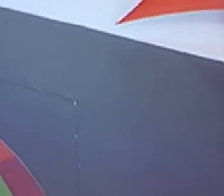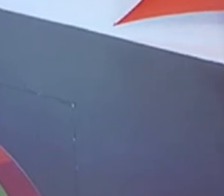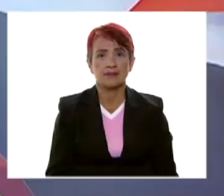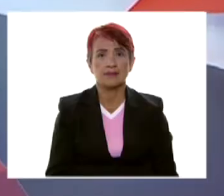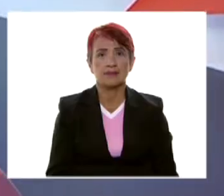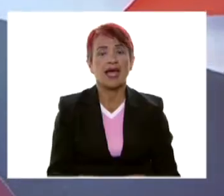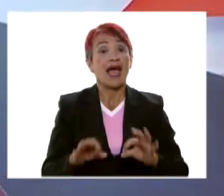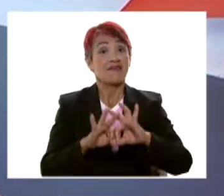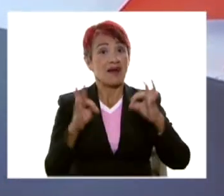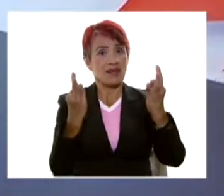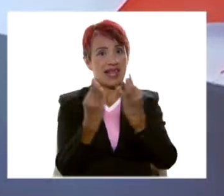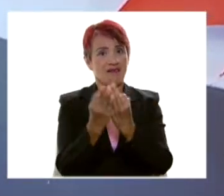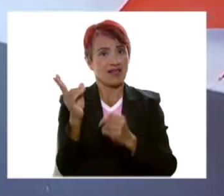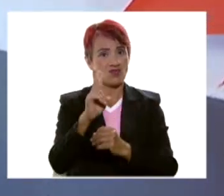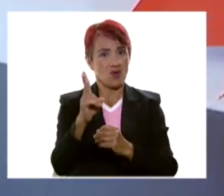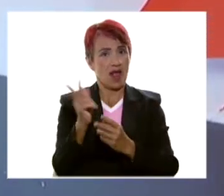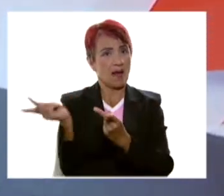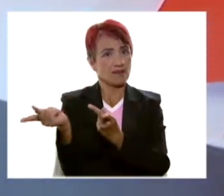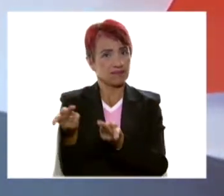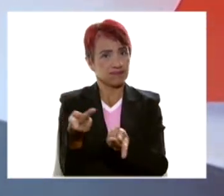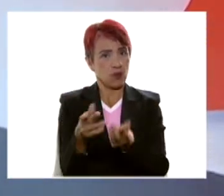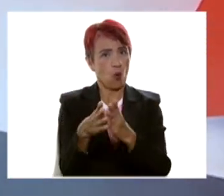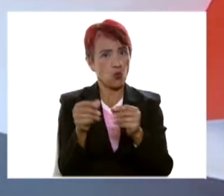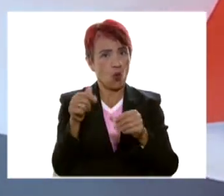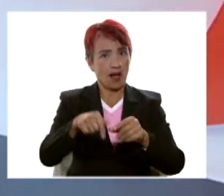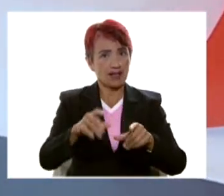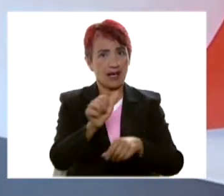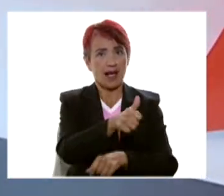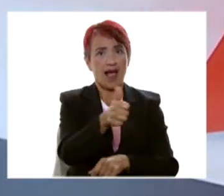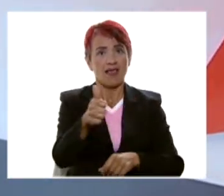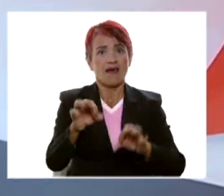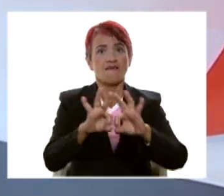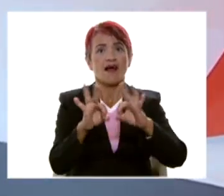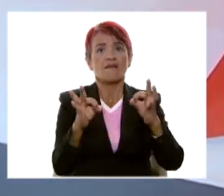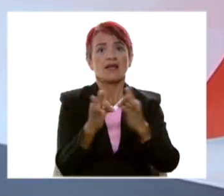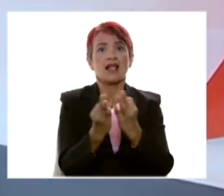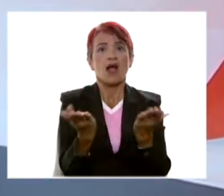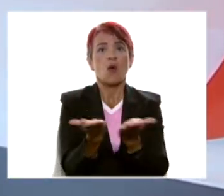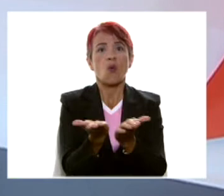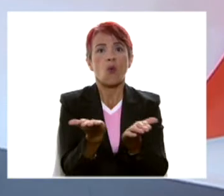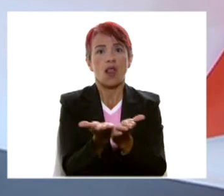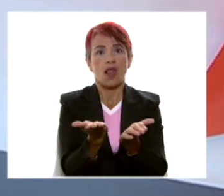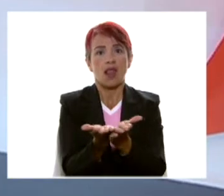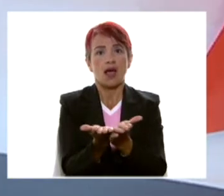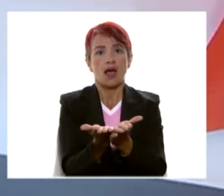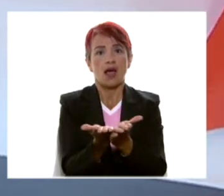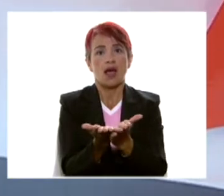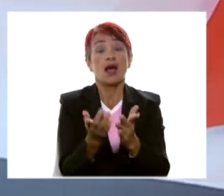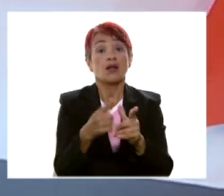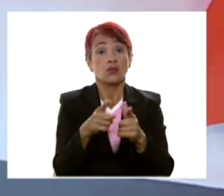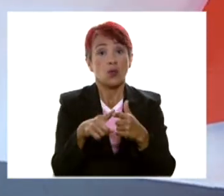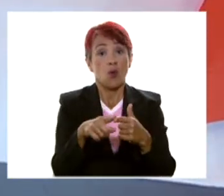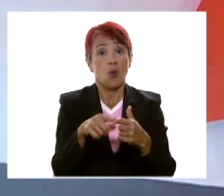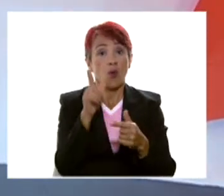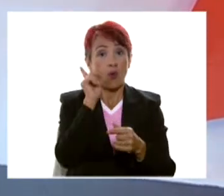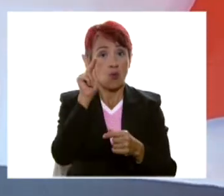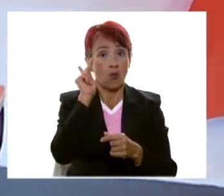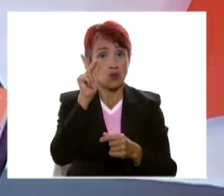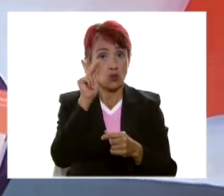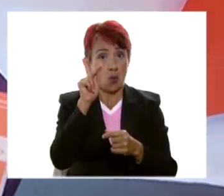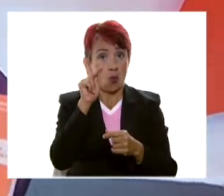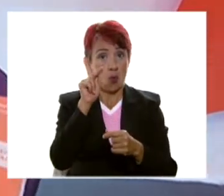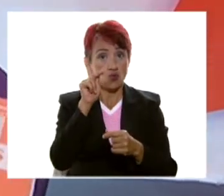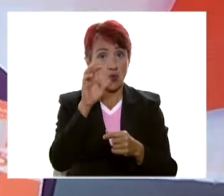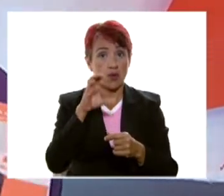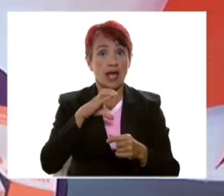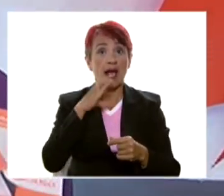Familia venezolana, sean bienvenidos una vez más a Cada Familia Una Escuela. Nuevamente quien los saluda el profesor Wilmer Santana en el área de